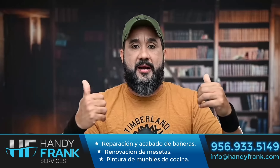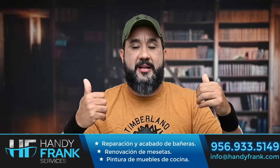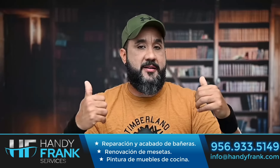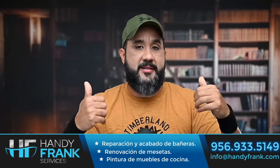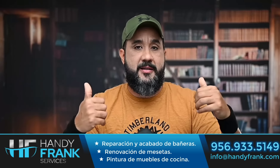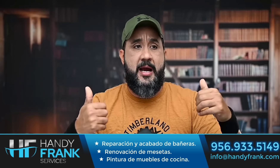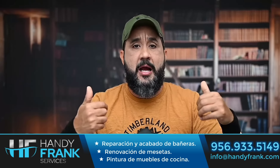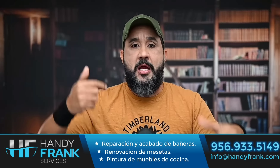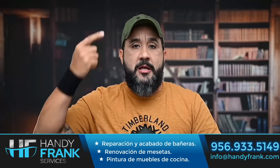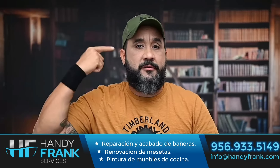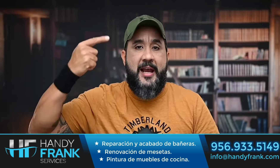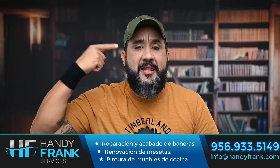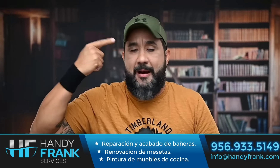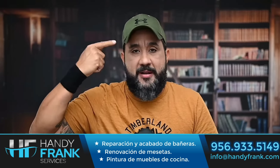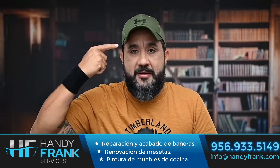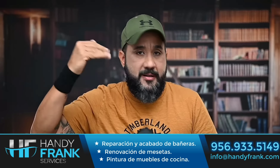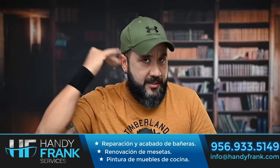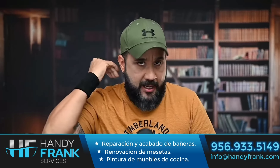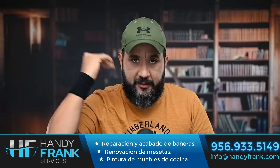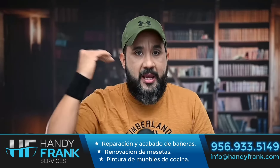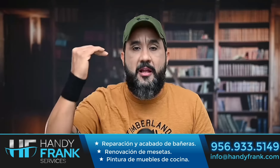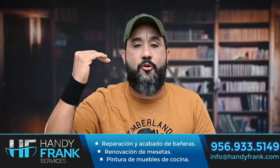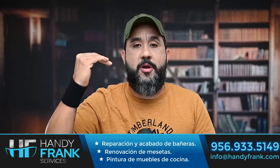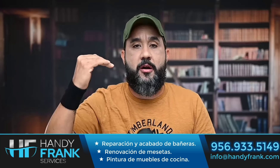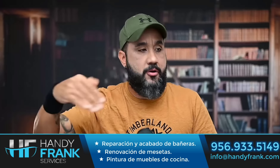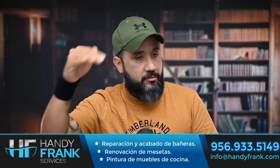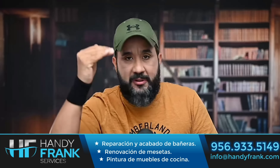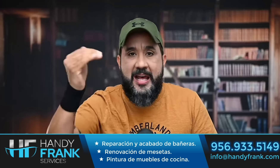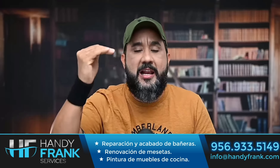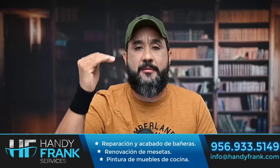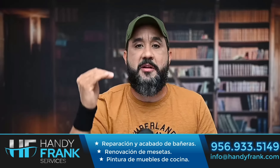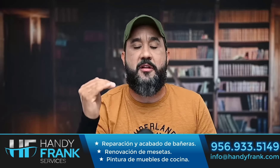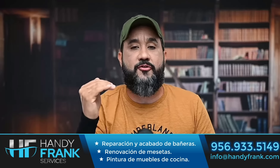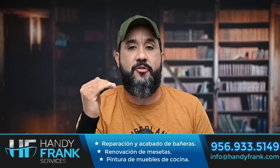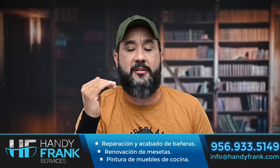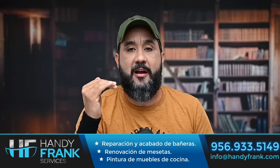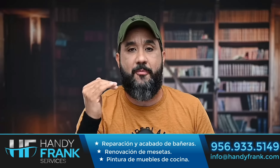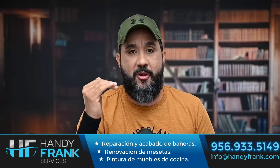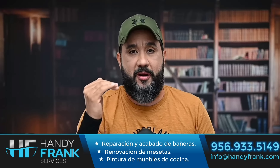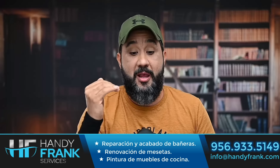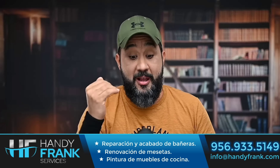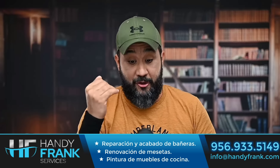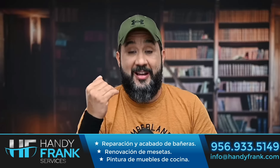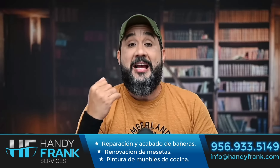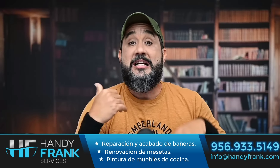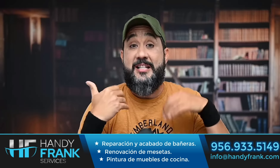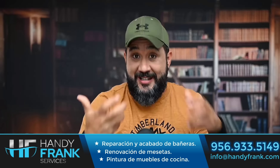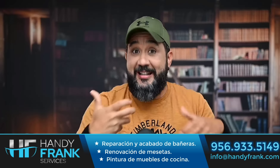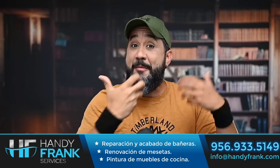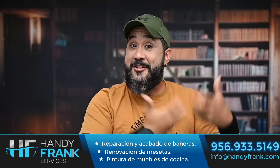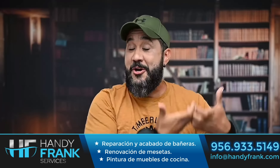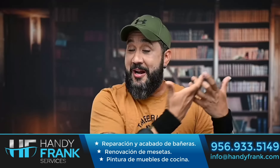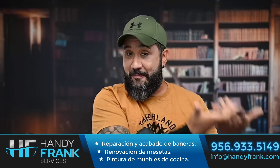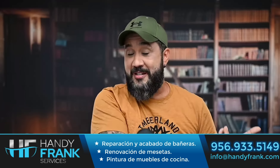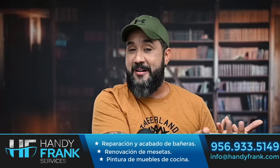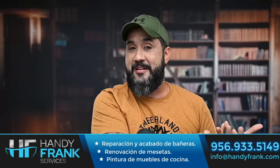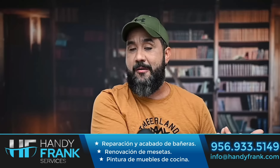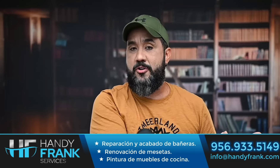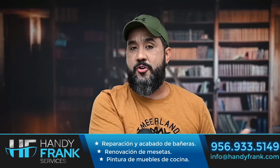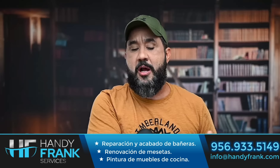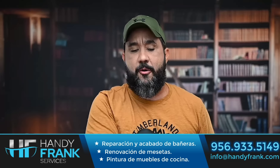política que se diseña desde la presidencia desde el gobierno desde la administración que está en el poder entonces si te mencionan